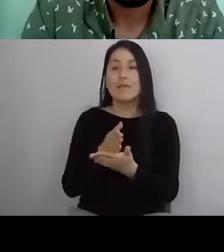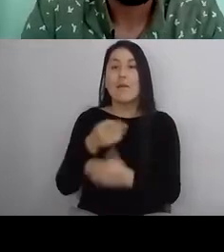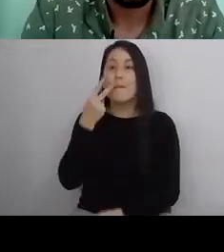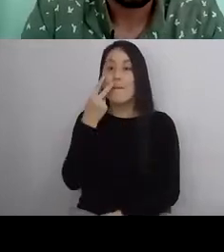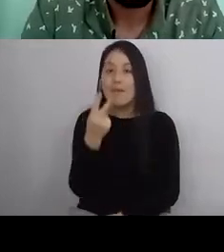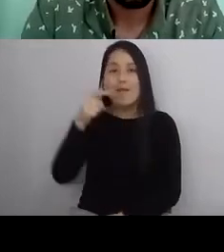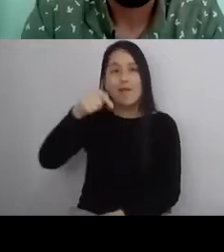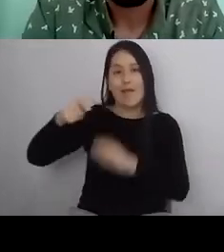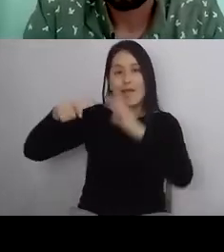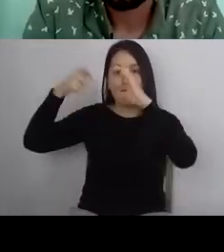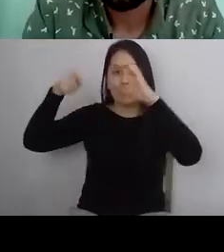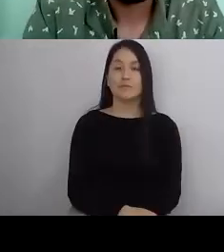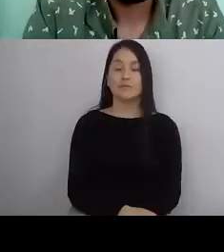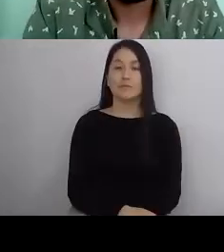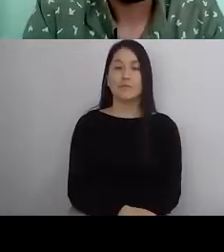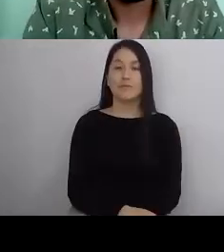esta instancia de encuentro.